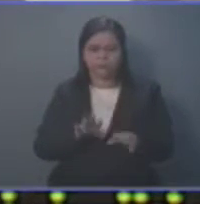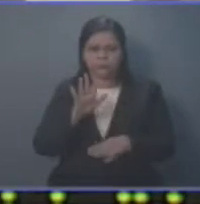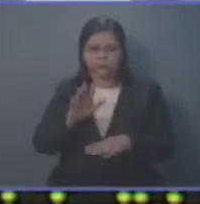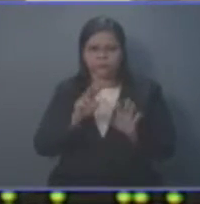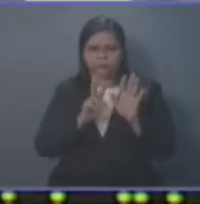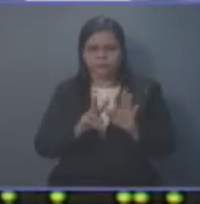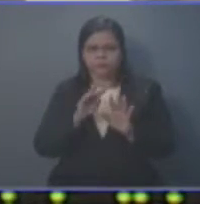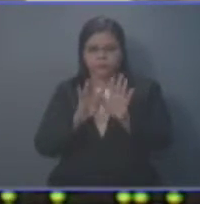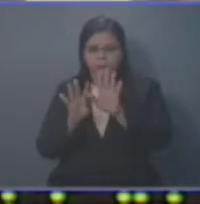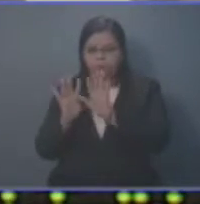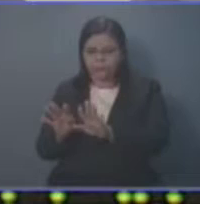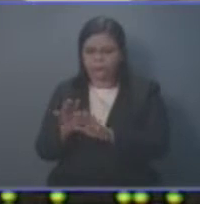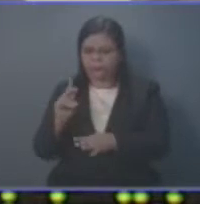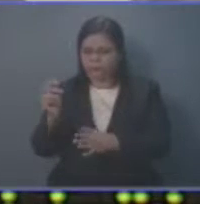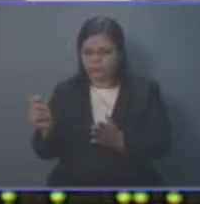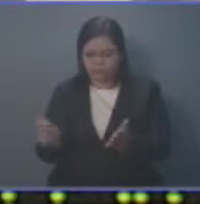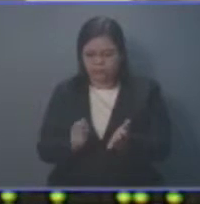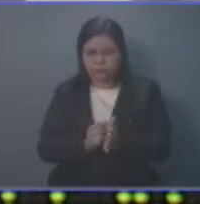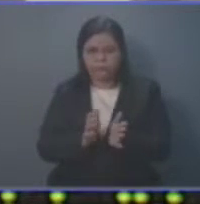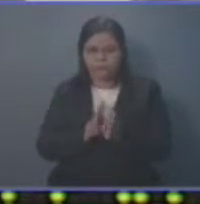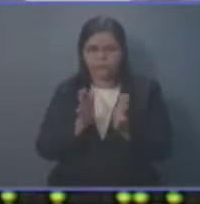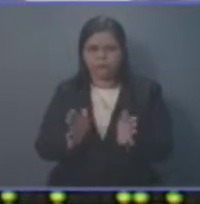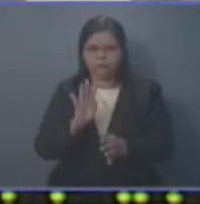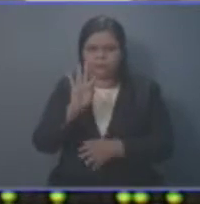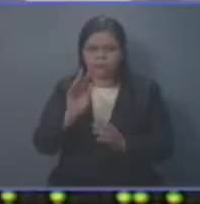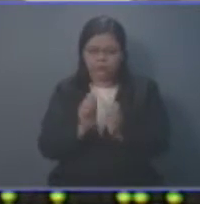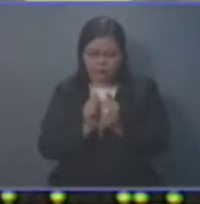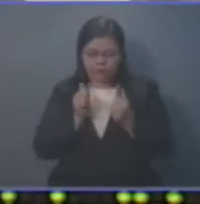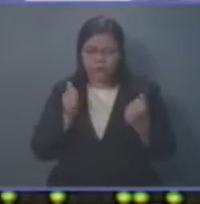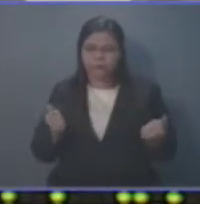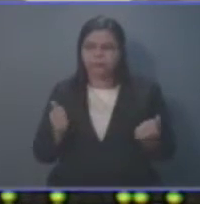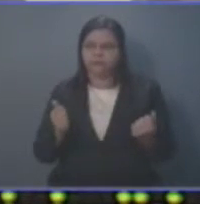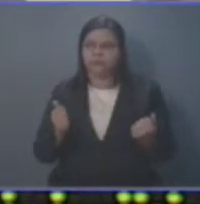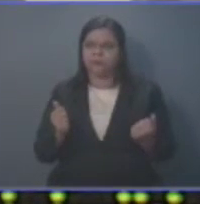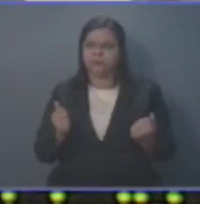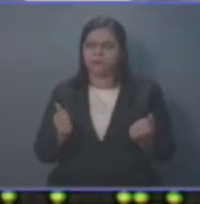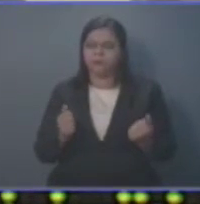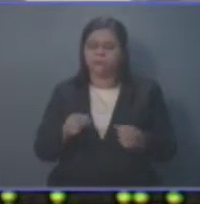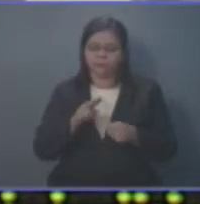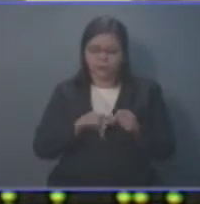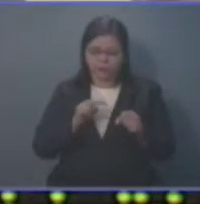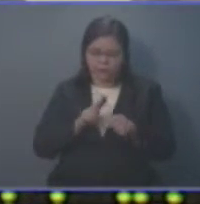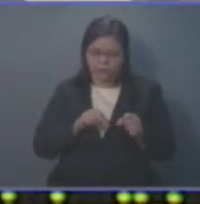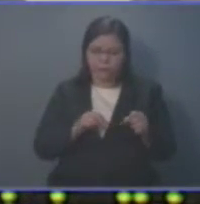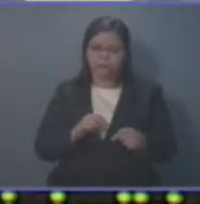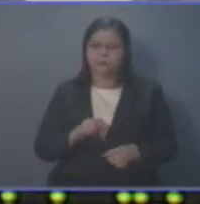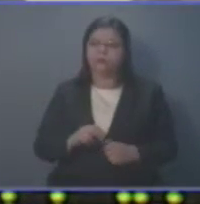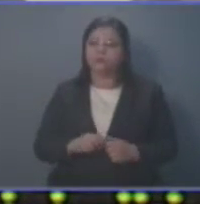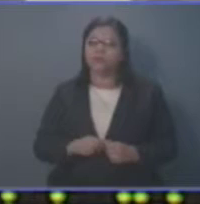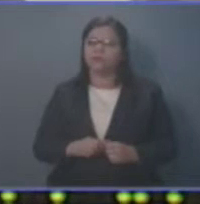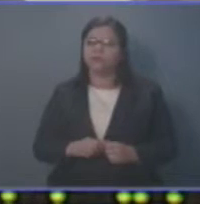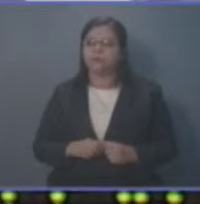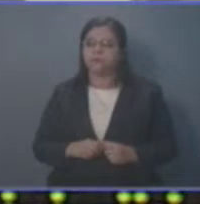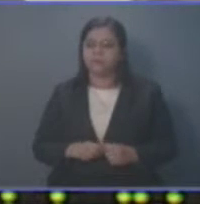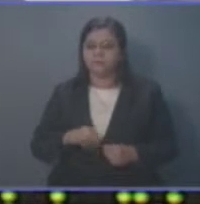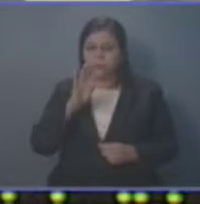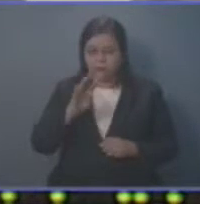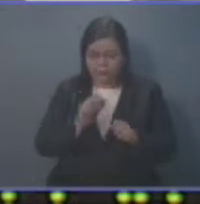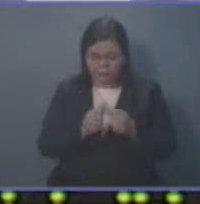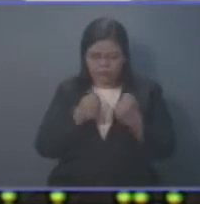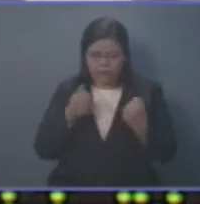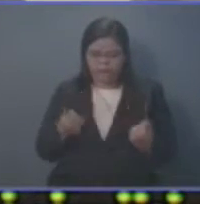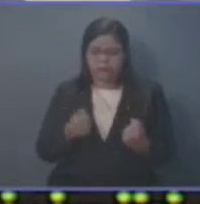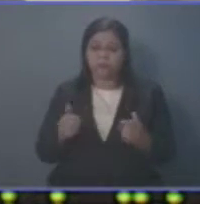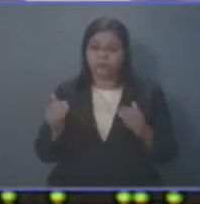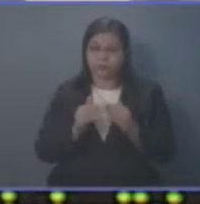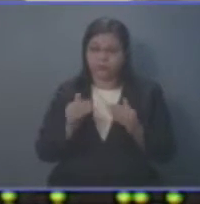15799, ingresos diversos, con la cantidad de 4 millones de dólares de los Estados Unidos de América, 4 millones. Y